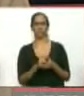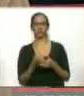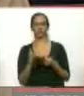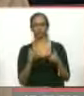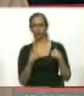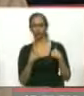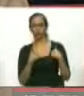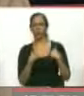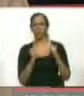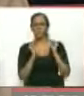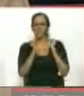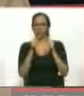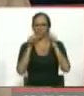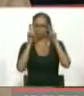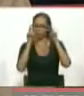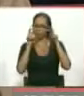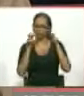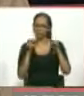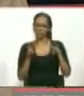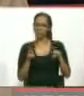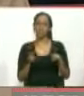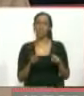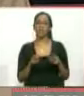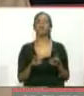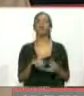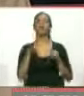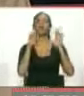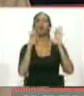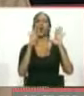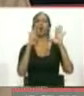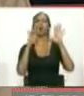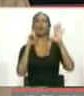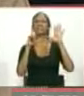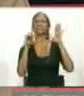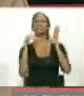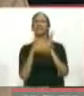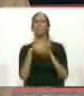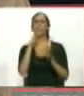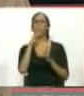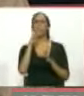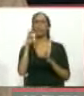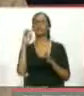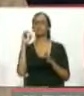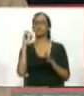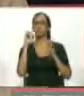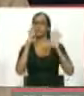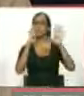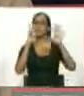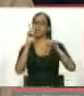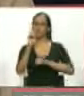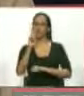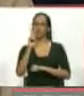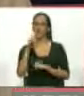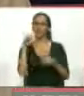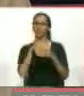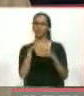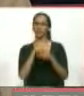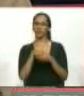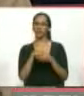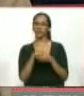buscar ese dato y fueron 97 mil 492 electores que